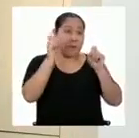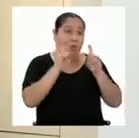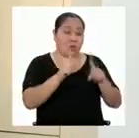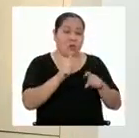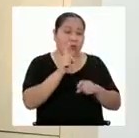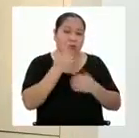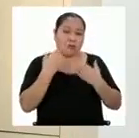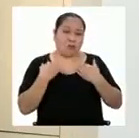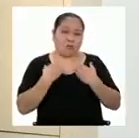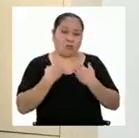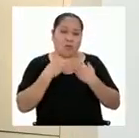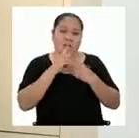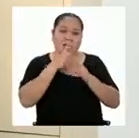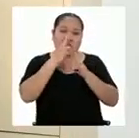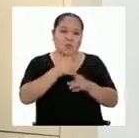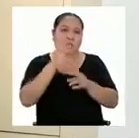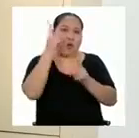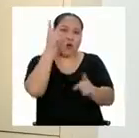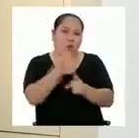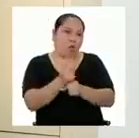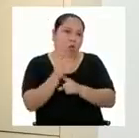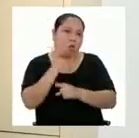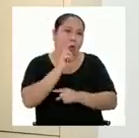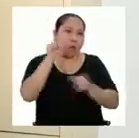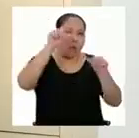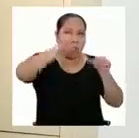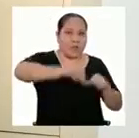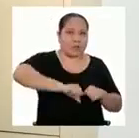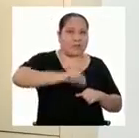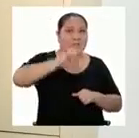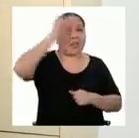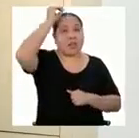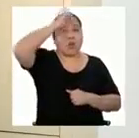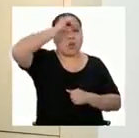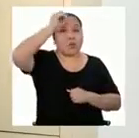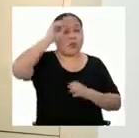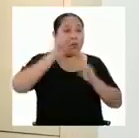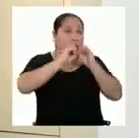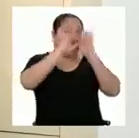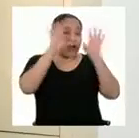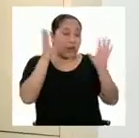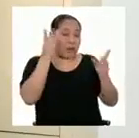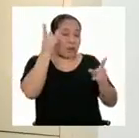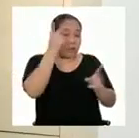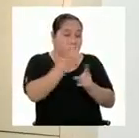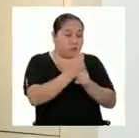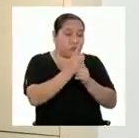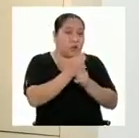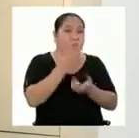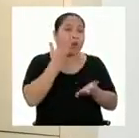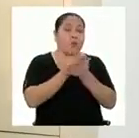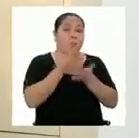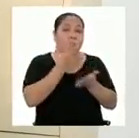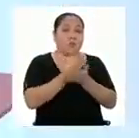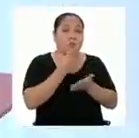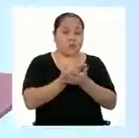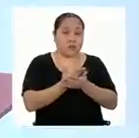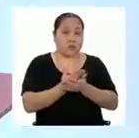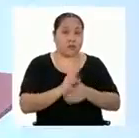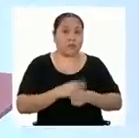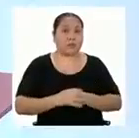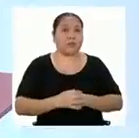respuesta correcta o incorrecta, sino que se valora que la opinión sea clara, precisa y sustentada con argumentos coherentes.